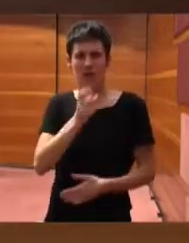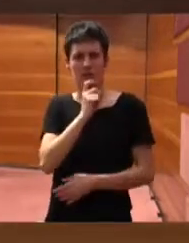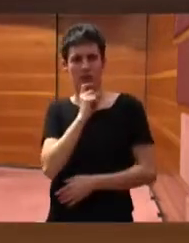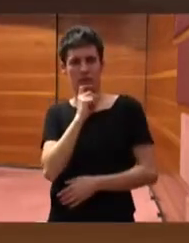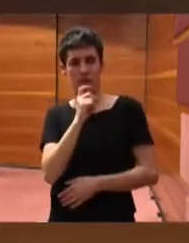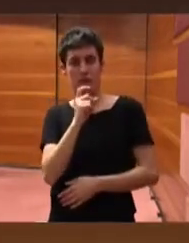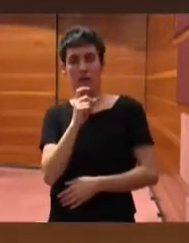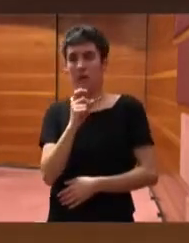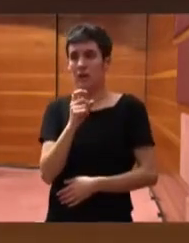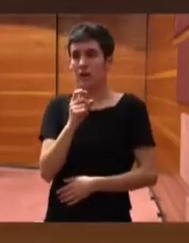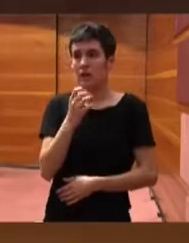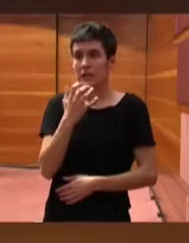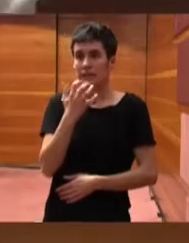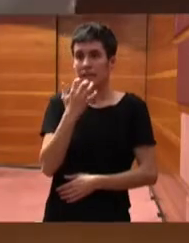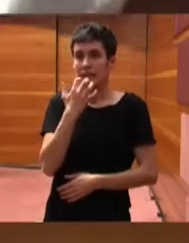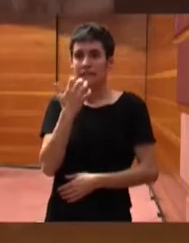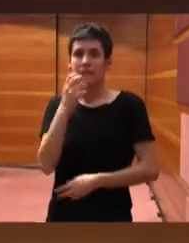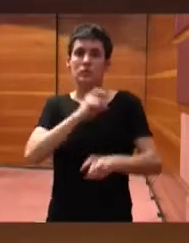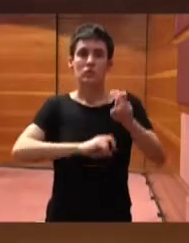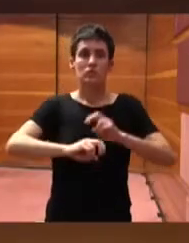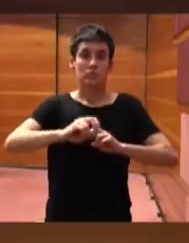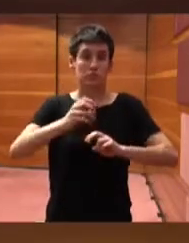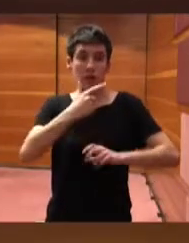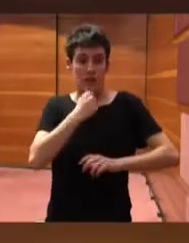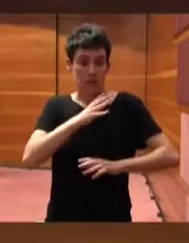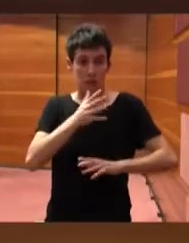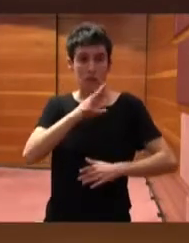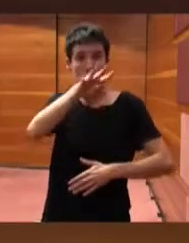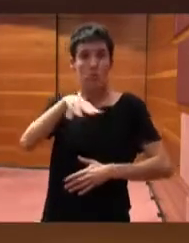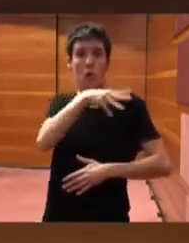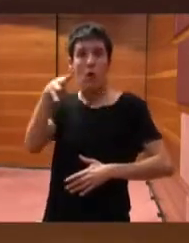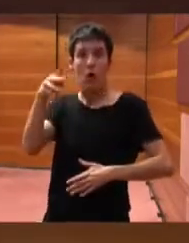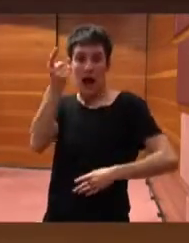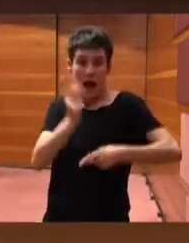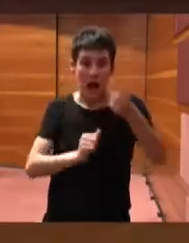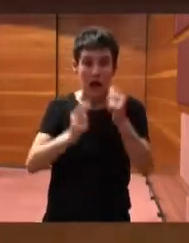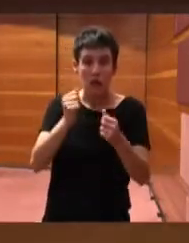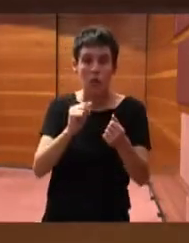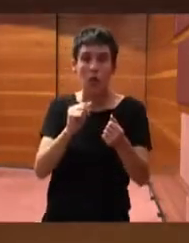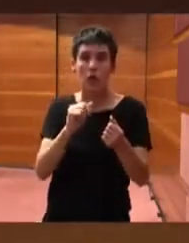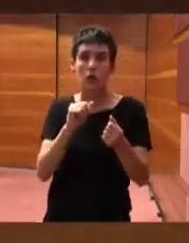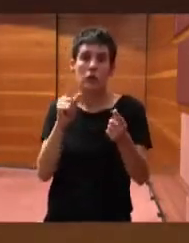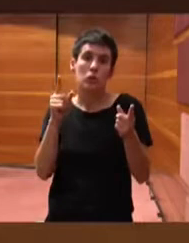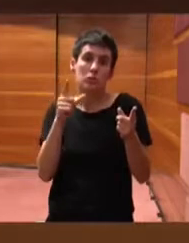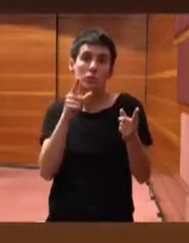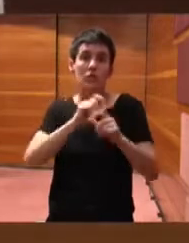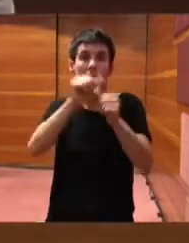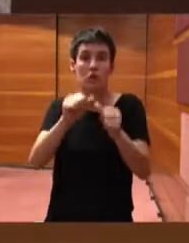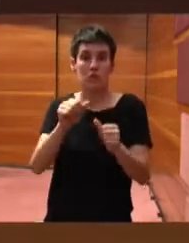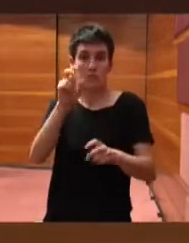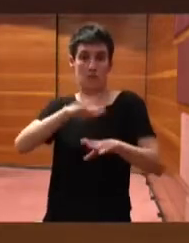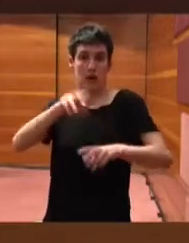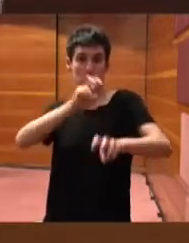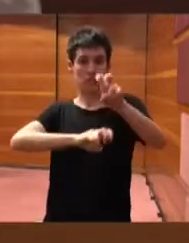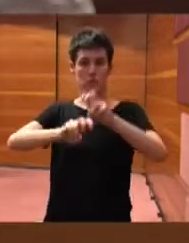Si lo suministras como datos, es tan fácil como tener una hoja de cálculo y filtrar. Bien, por lo tanto, va a ser muy importante esta visión